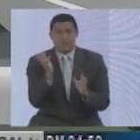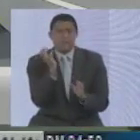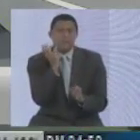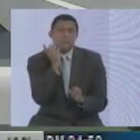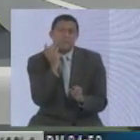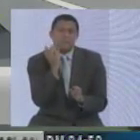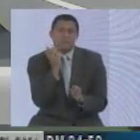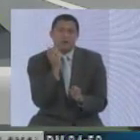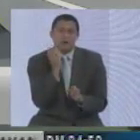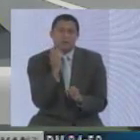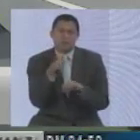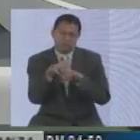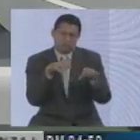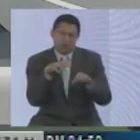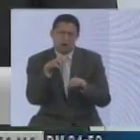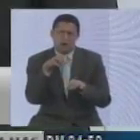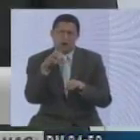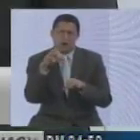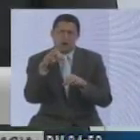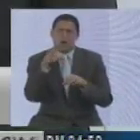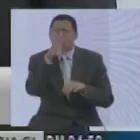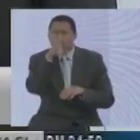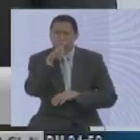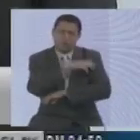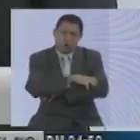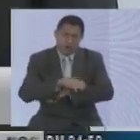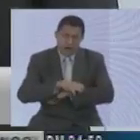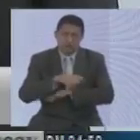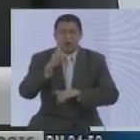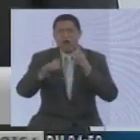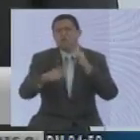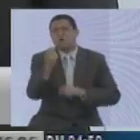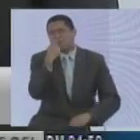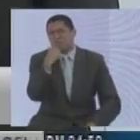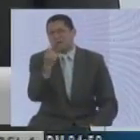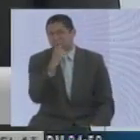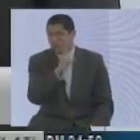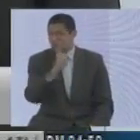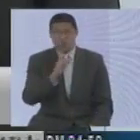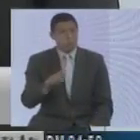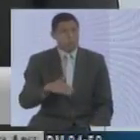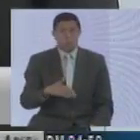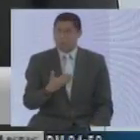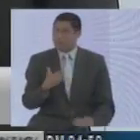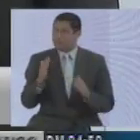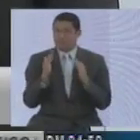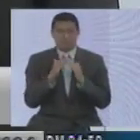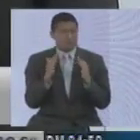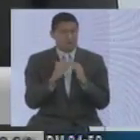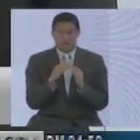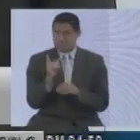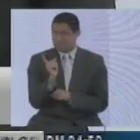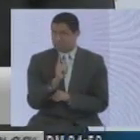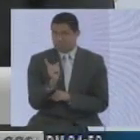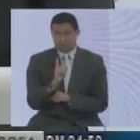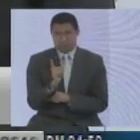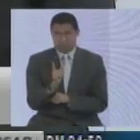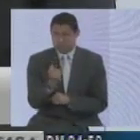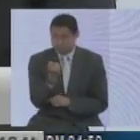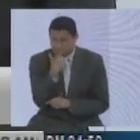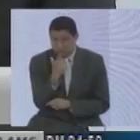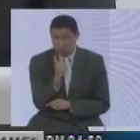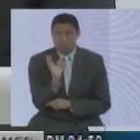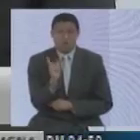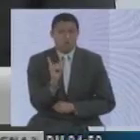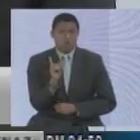caso nos referimos más que todo lo que es mascotas perros y gatos hay fármacos que no pueden ser administrados a estos animales en